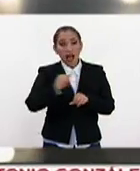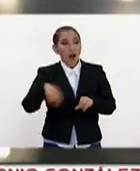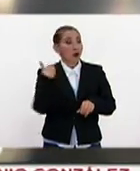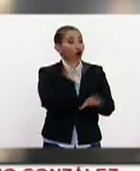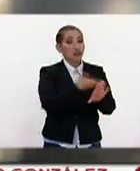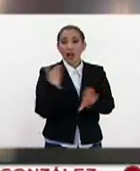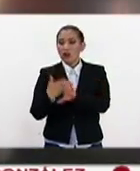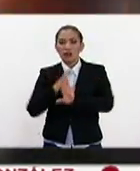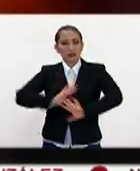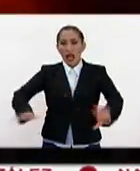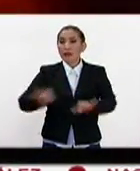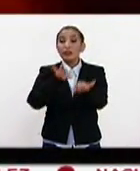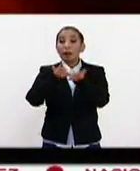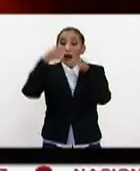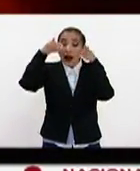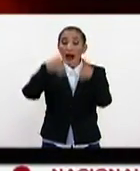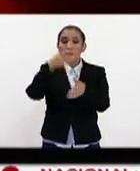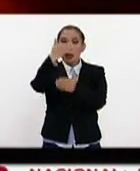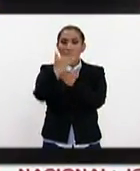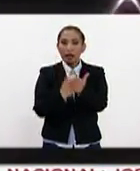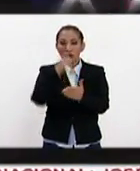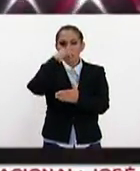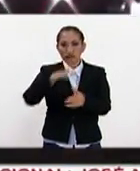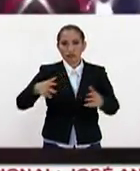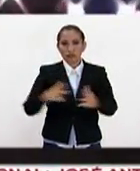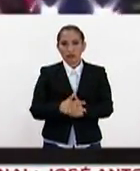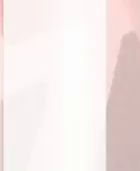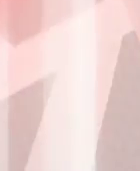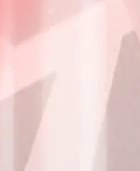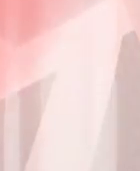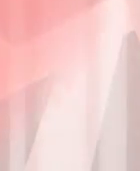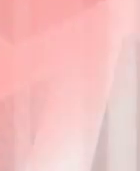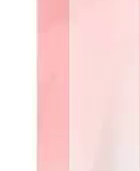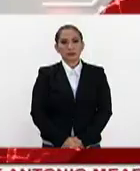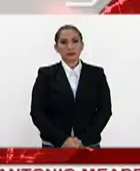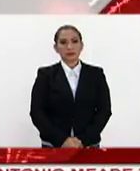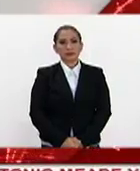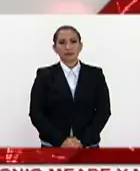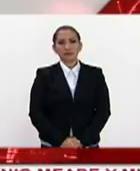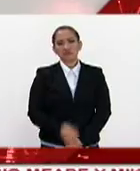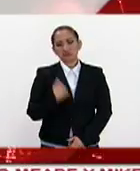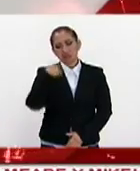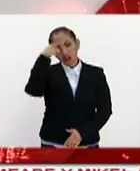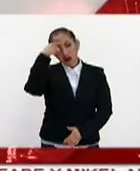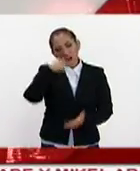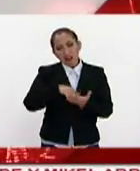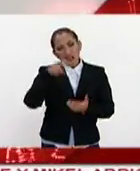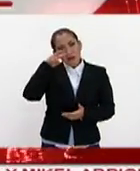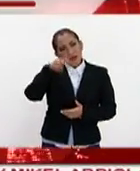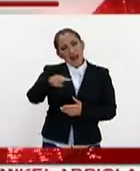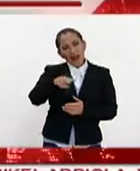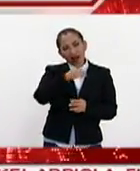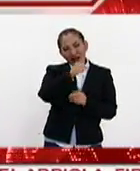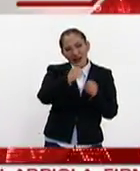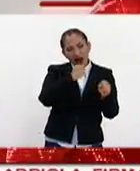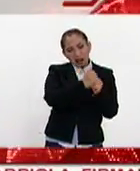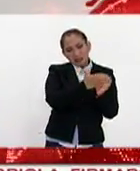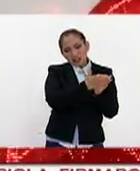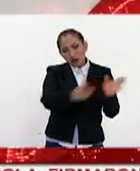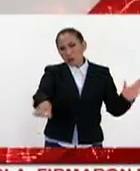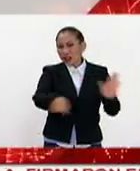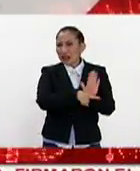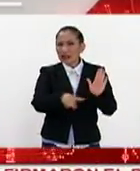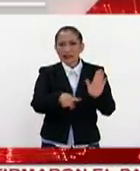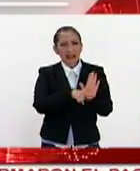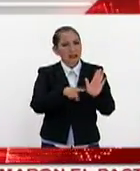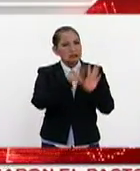la bolita y trabajar para reducir la violencia. Yo creo que se está viviendo un ciclo muy